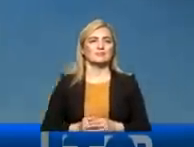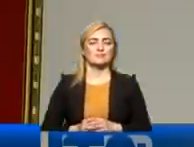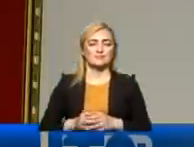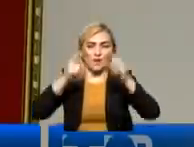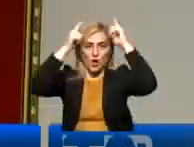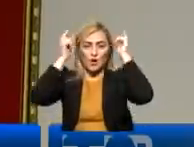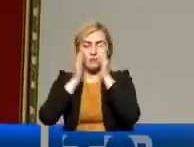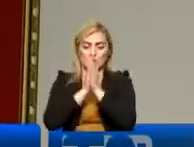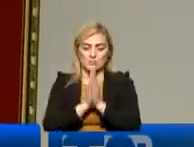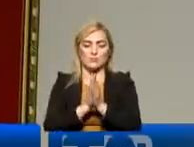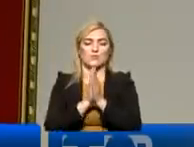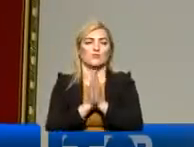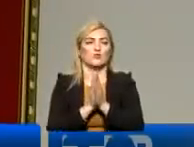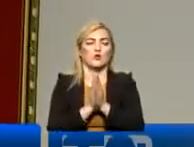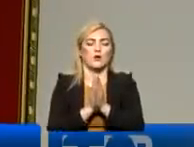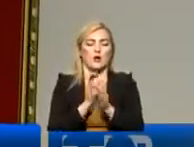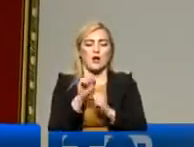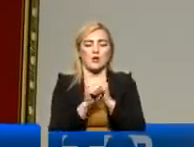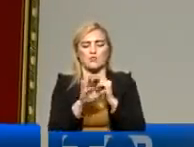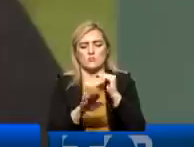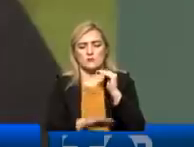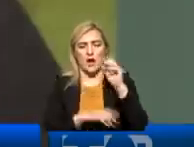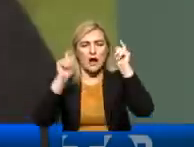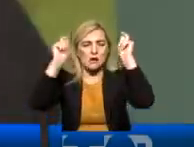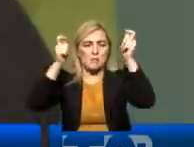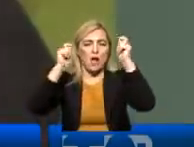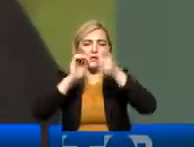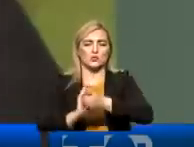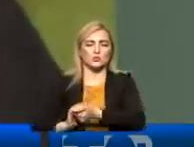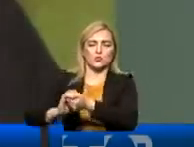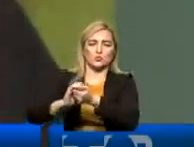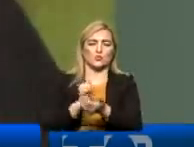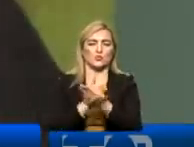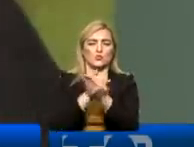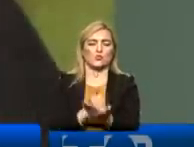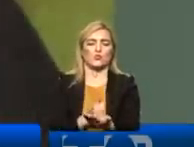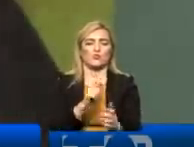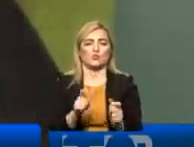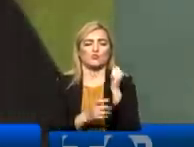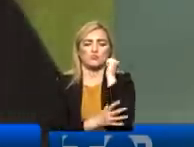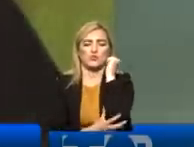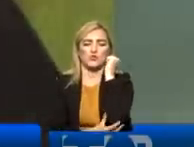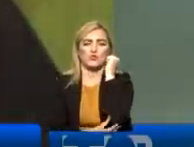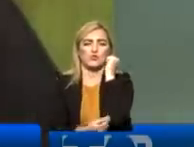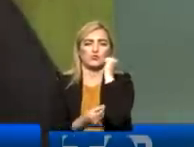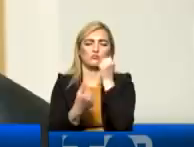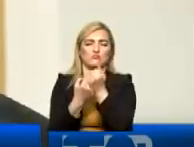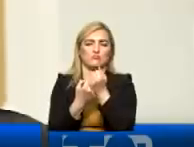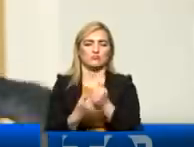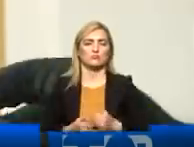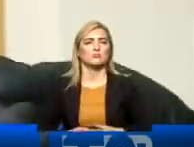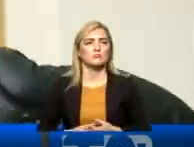Virgen ejecutan durante todo el año varias campañas solidarias para ayudar a aquellos que necesitan una mano